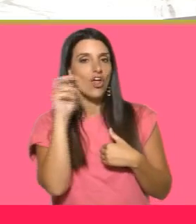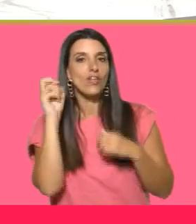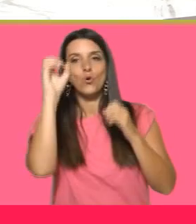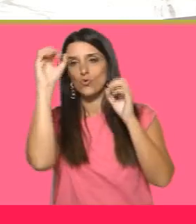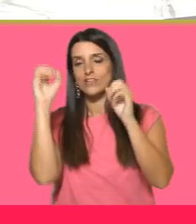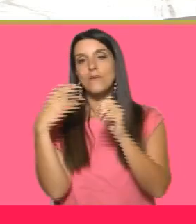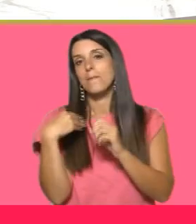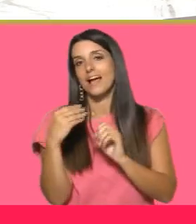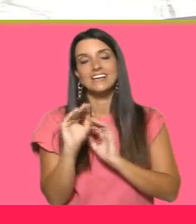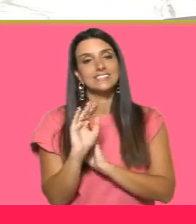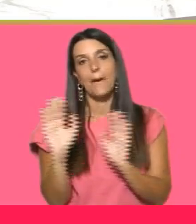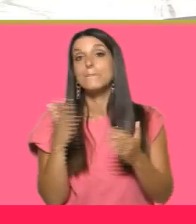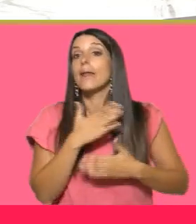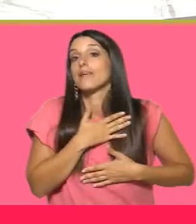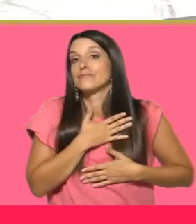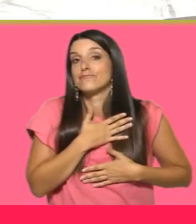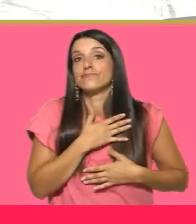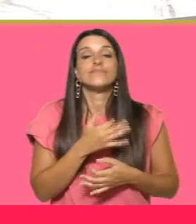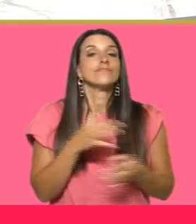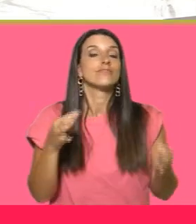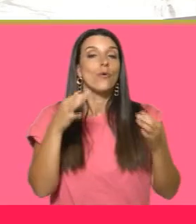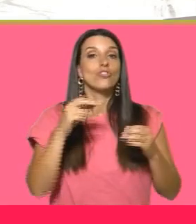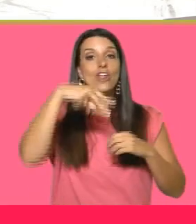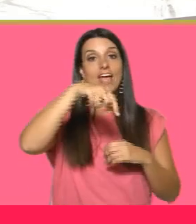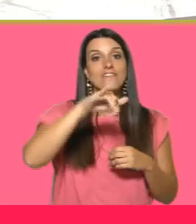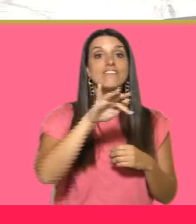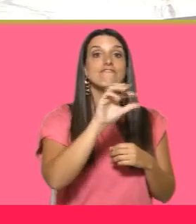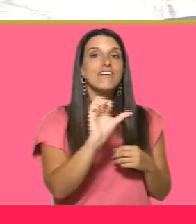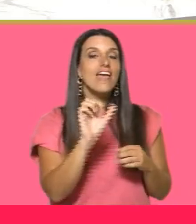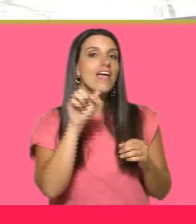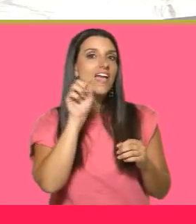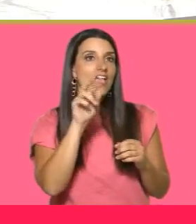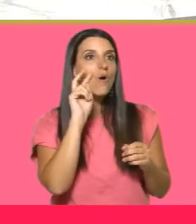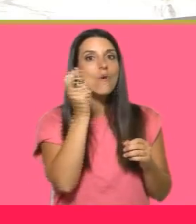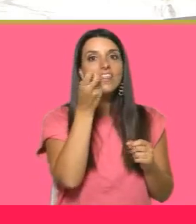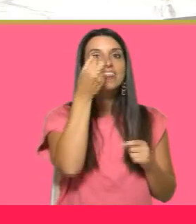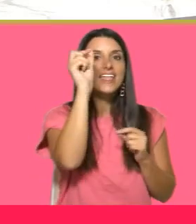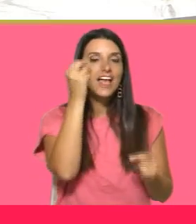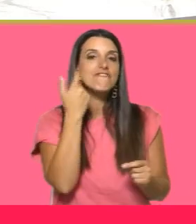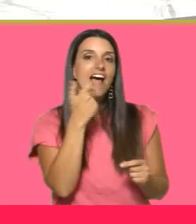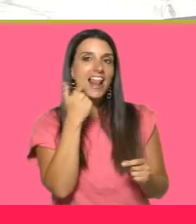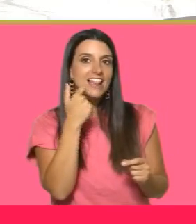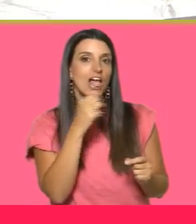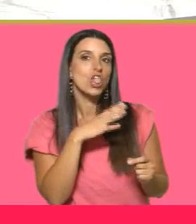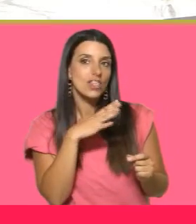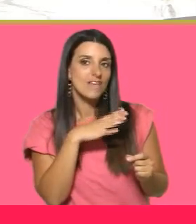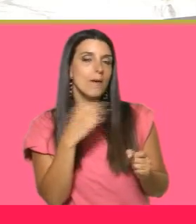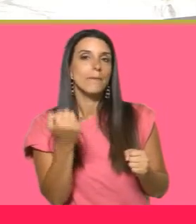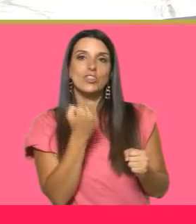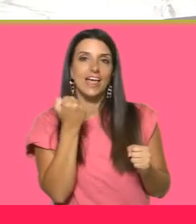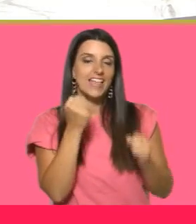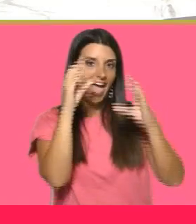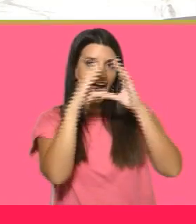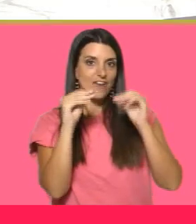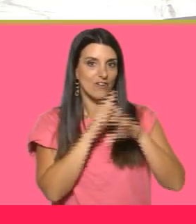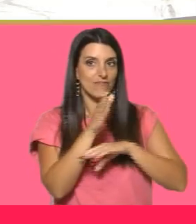árbol blanquitas. Me encanta. Pero para mí. Excelente. Pasen por Navife entonces y busquen ese detalle que todavía les está faltando, que quieren potenciar su árbol. Vayan